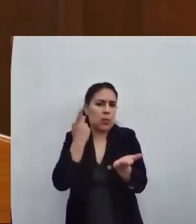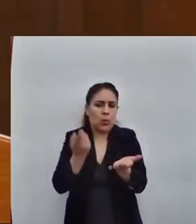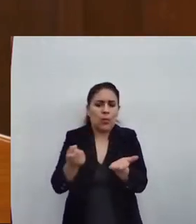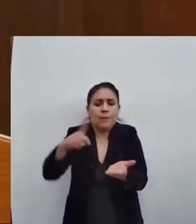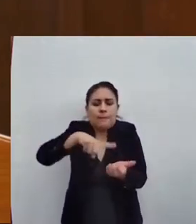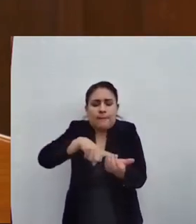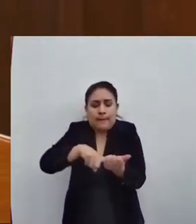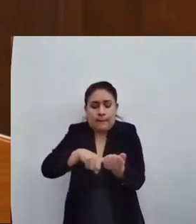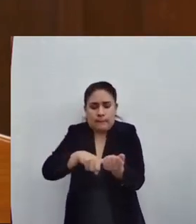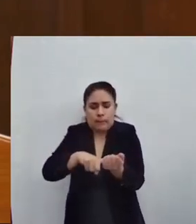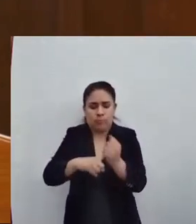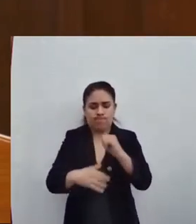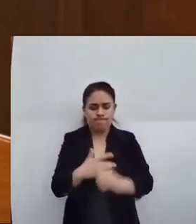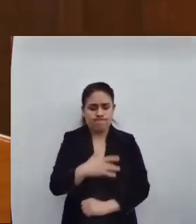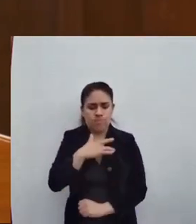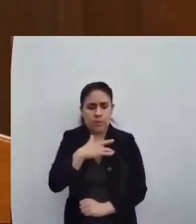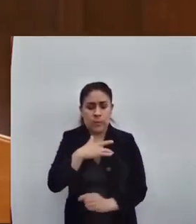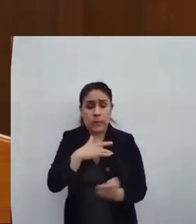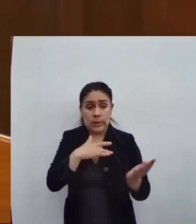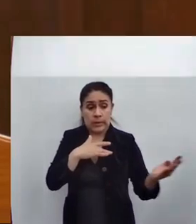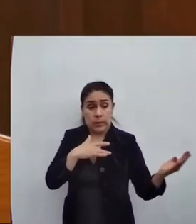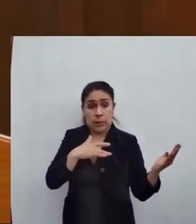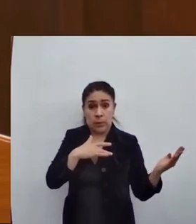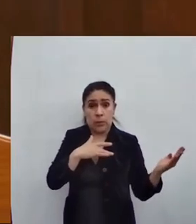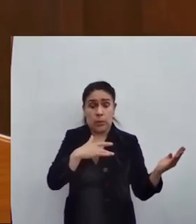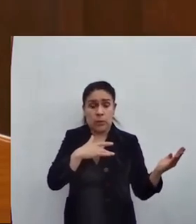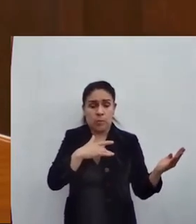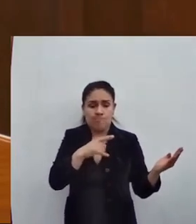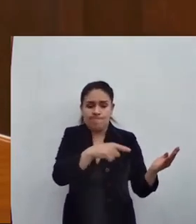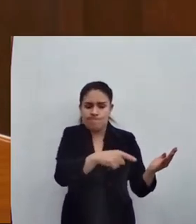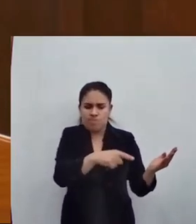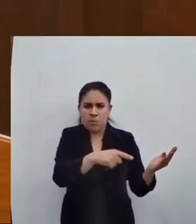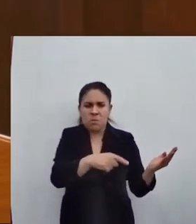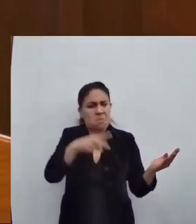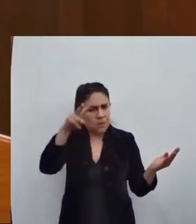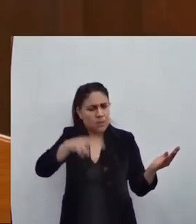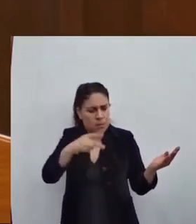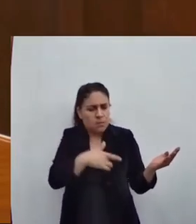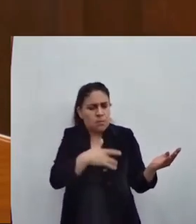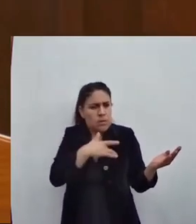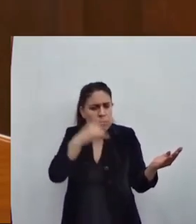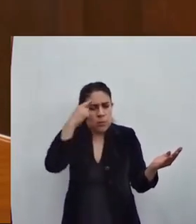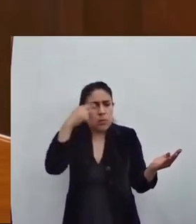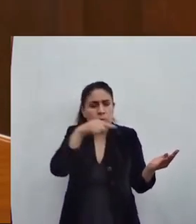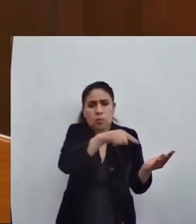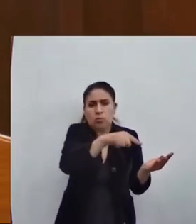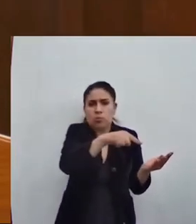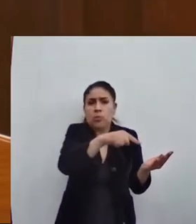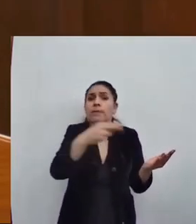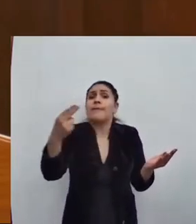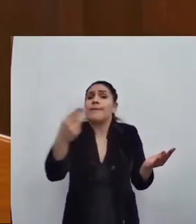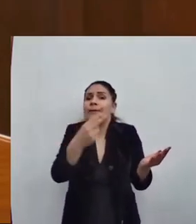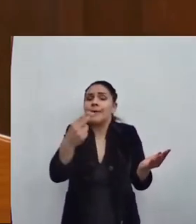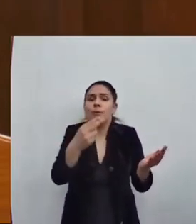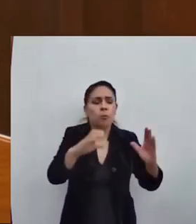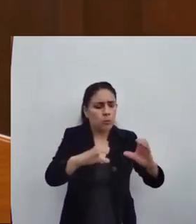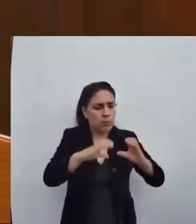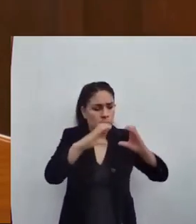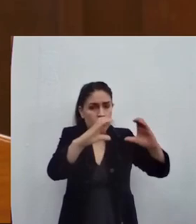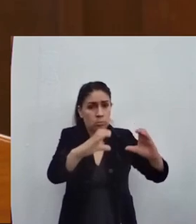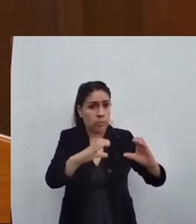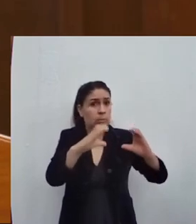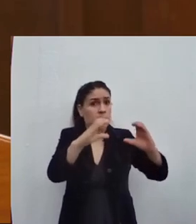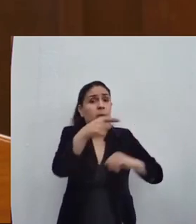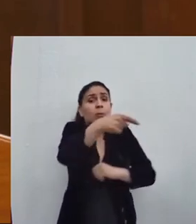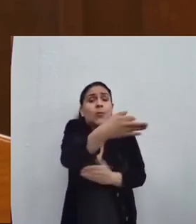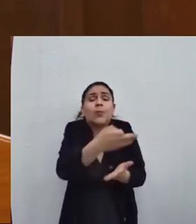parte indiscutible de este sistema de cuidados que requieren y requerimos, donde pensamos